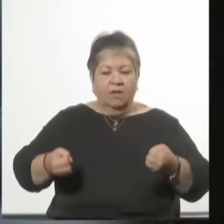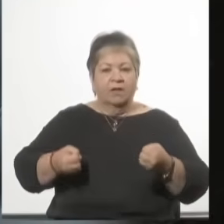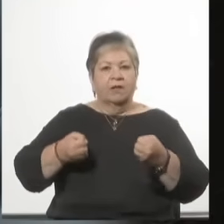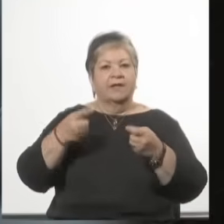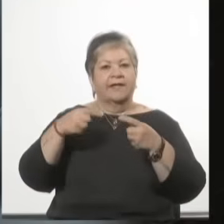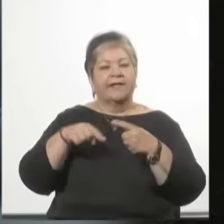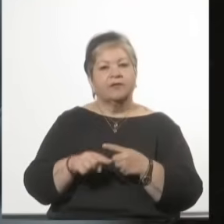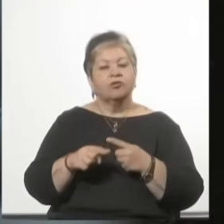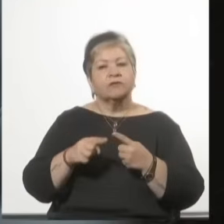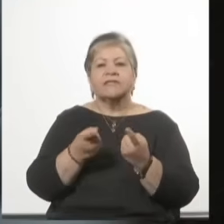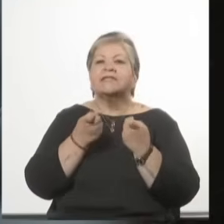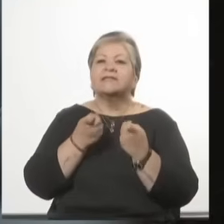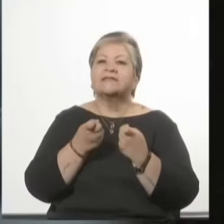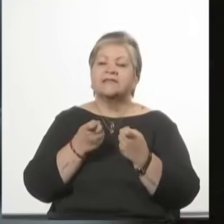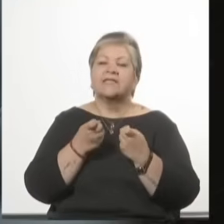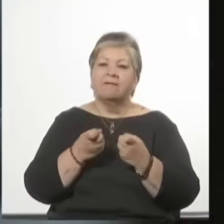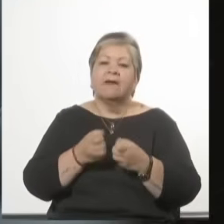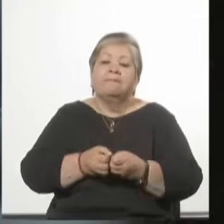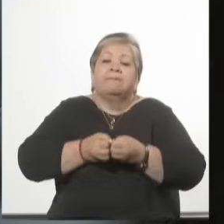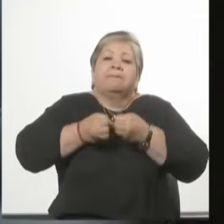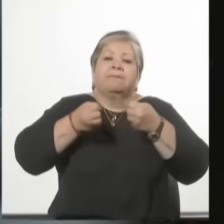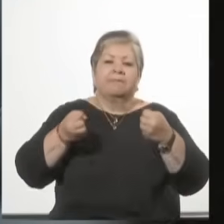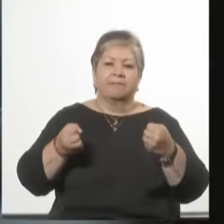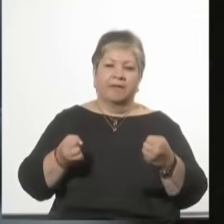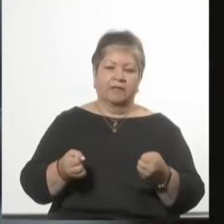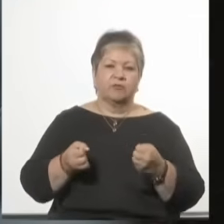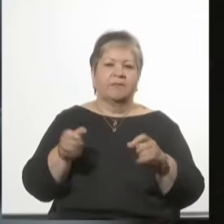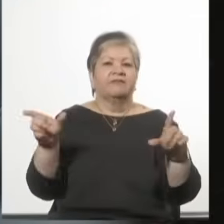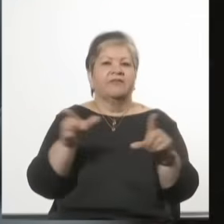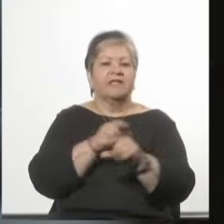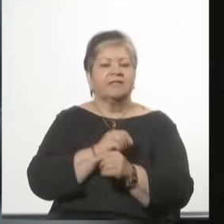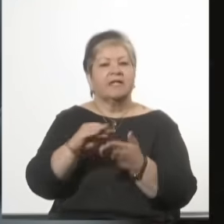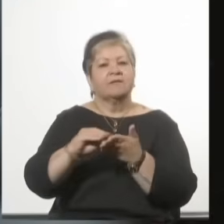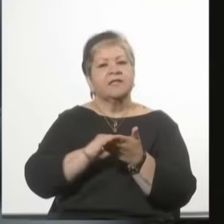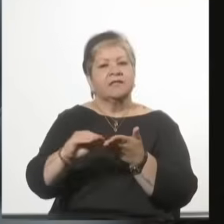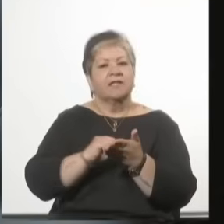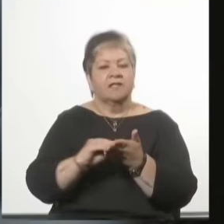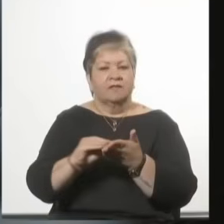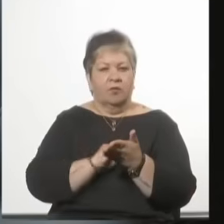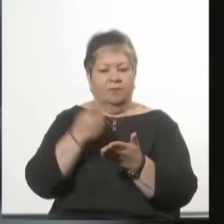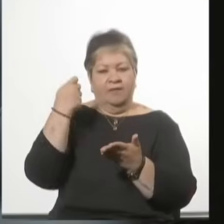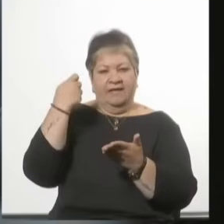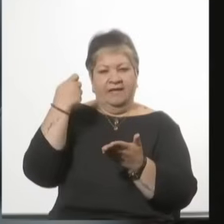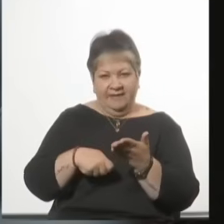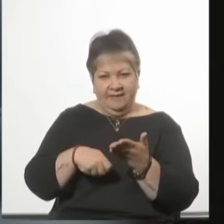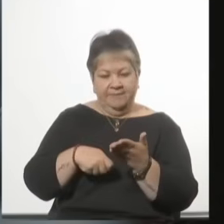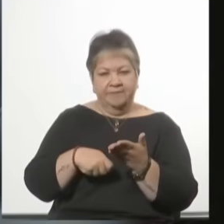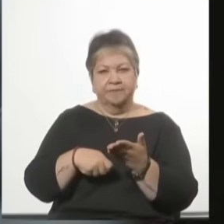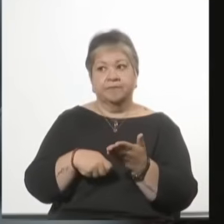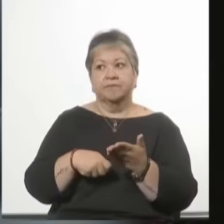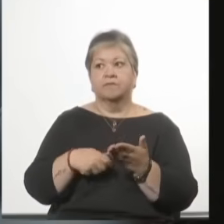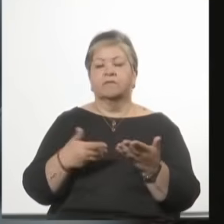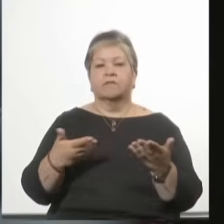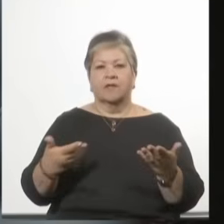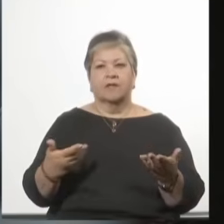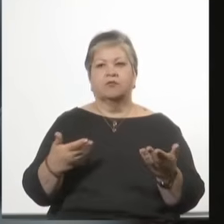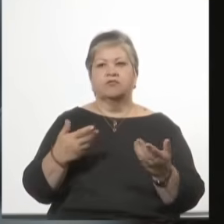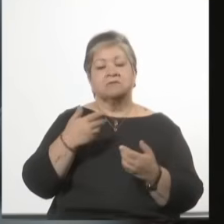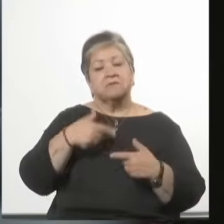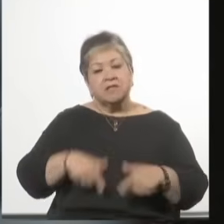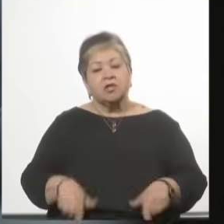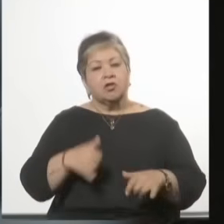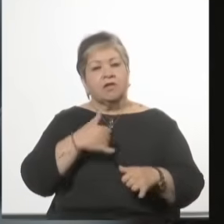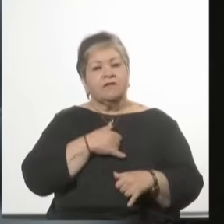plazo era necesario para finalizar el proceso administrativo de las mismas. El Ministerio de Defensa Nacional hace lugar a dicha